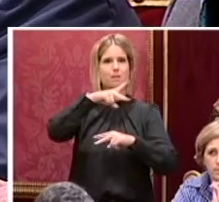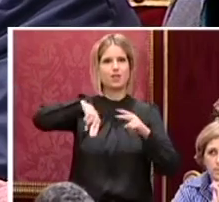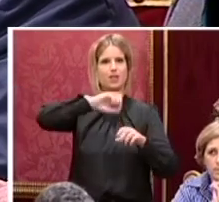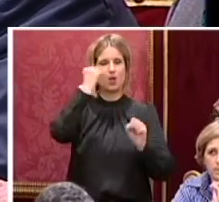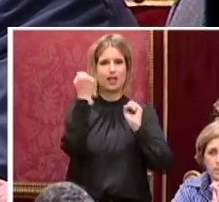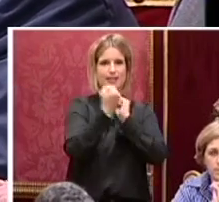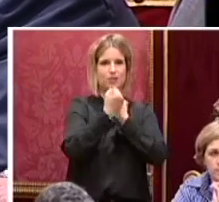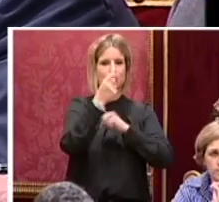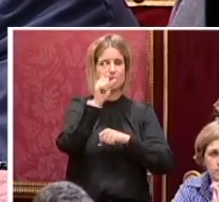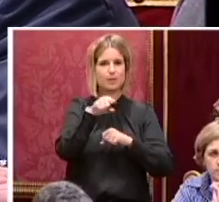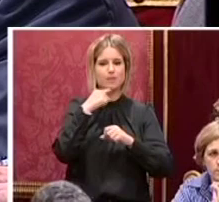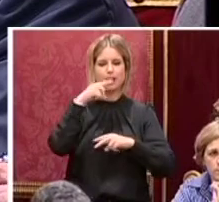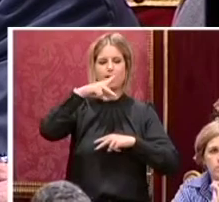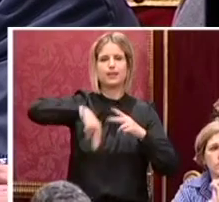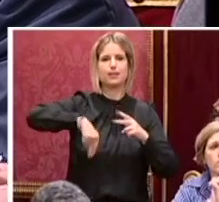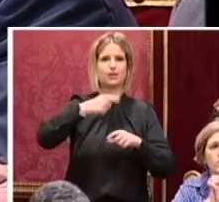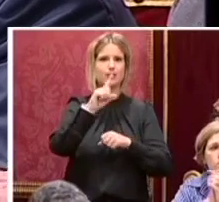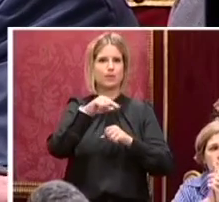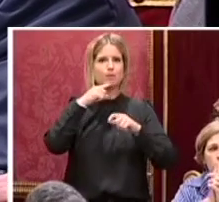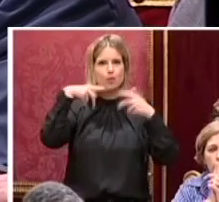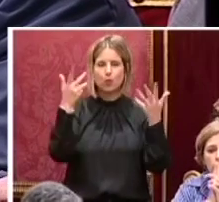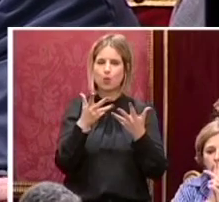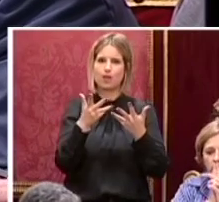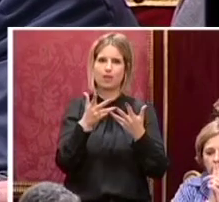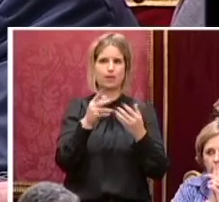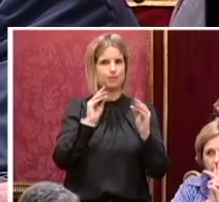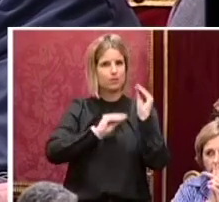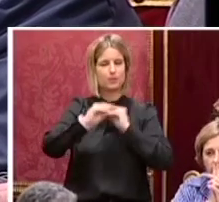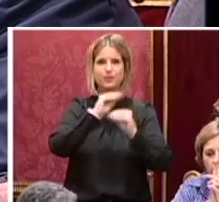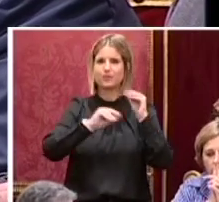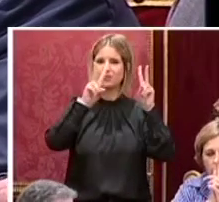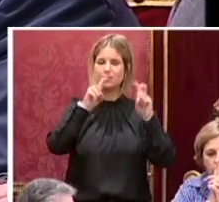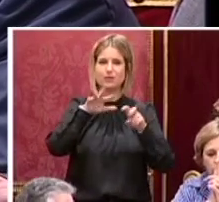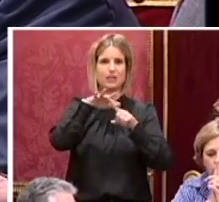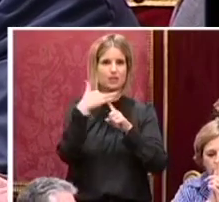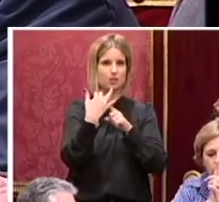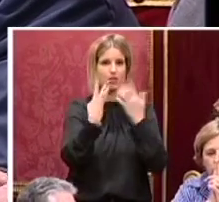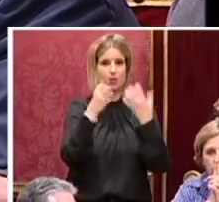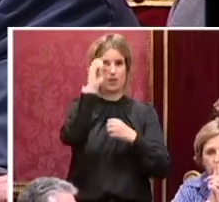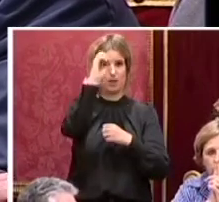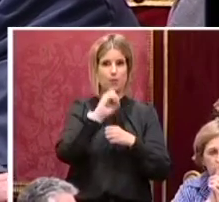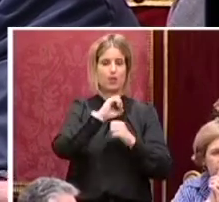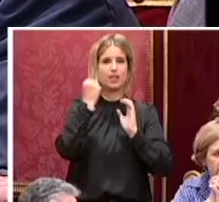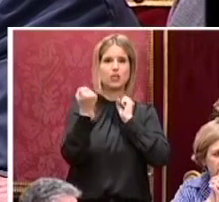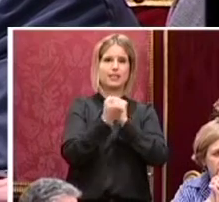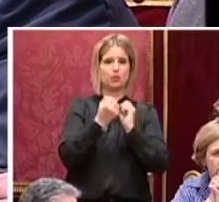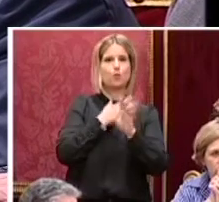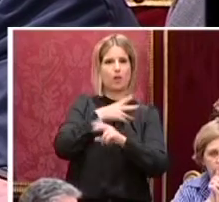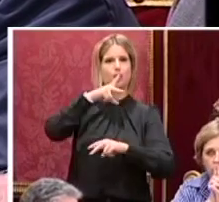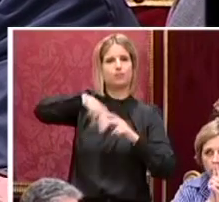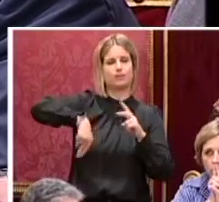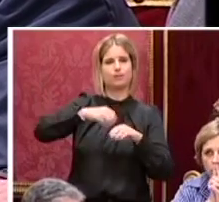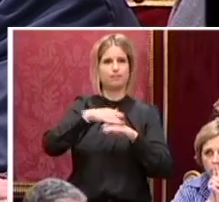ictus, tanto para evitarlo como para responder con urgencia ante un episodio. Un 90% de los ictus se pueden prevenir con una